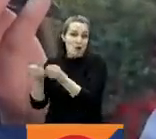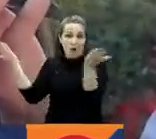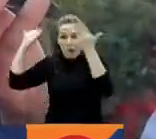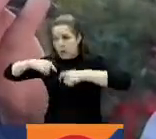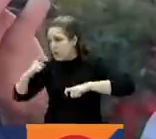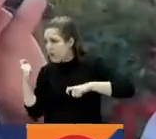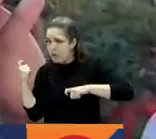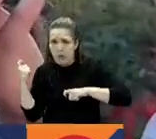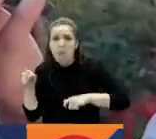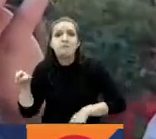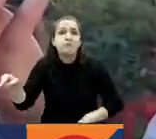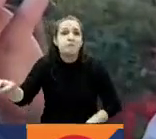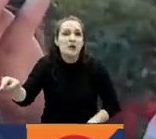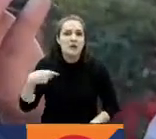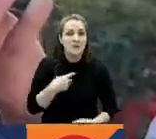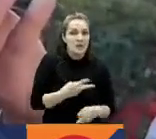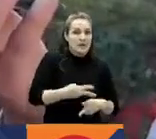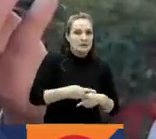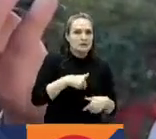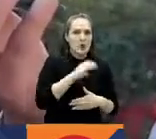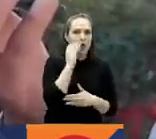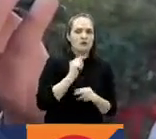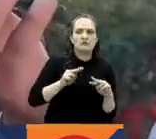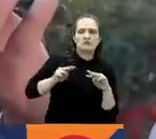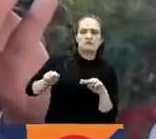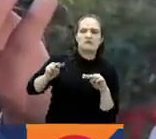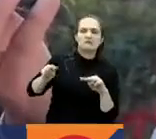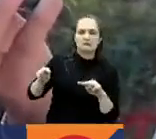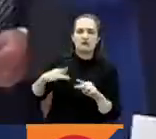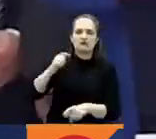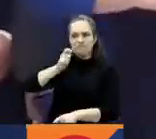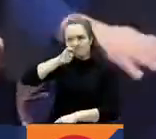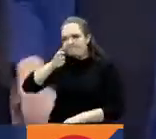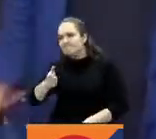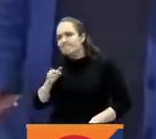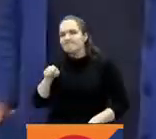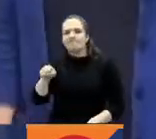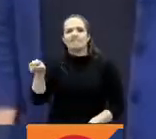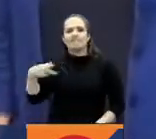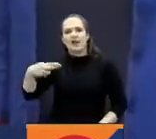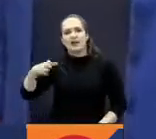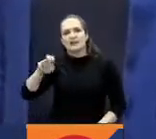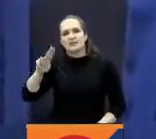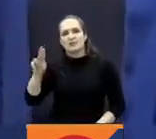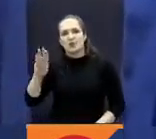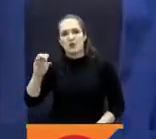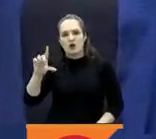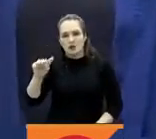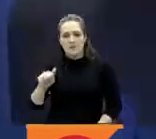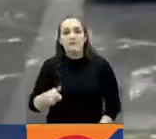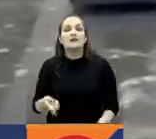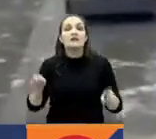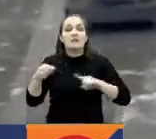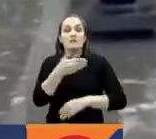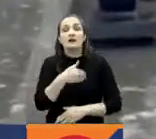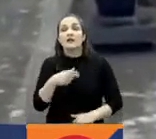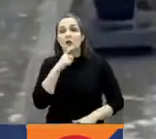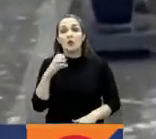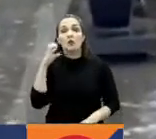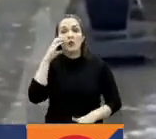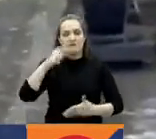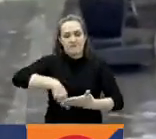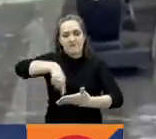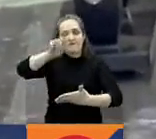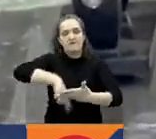un riesgo que en Colombia nosotros permanentemente hacemos monitoreo y seguimiento. Al finalizar, el presidente Iván Duque hizo la firma de protocolo del libro